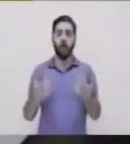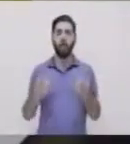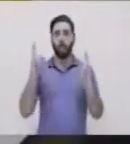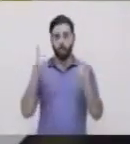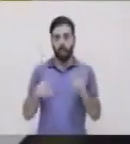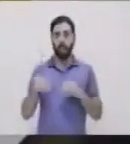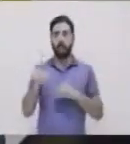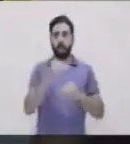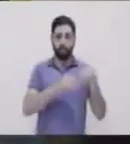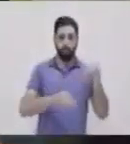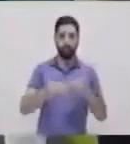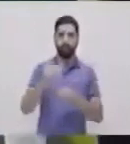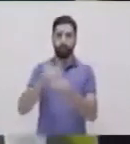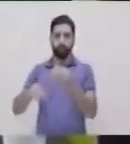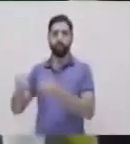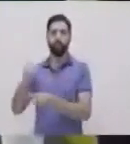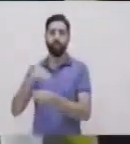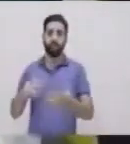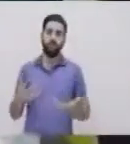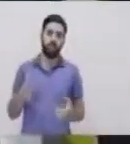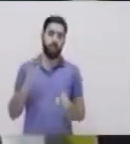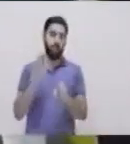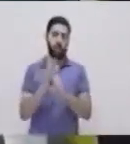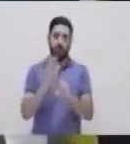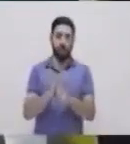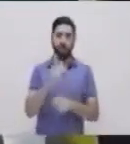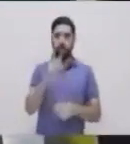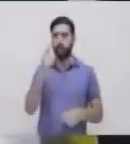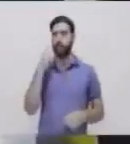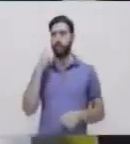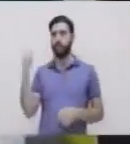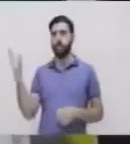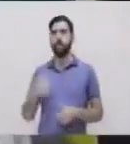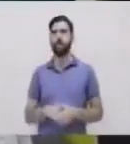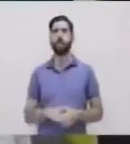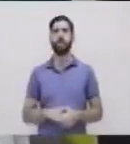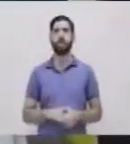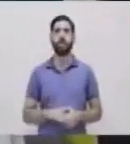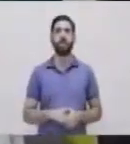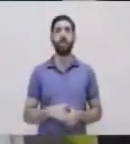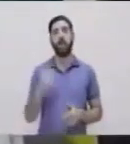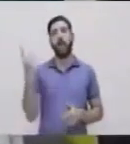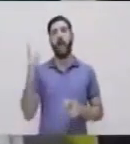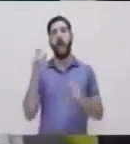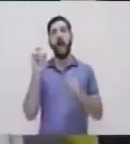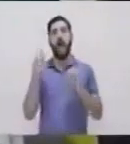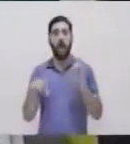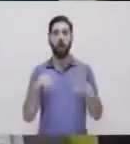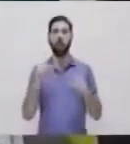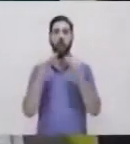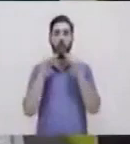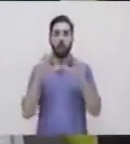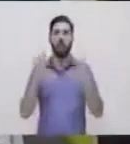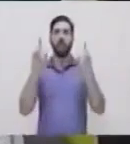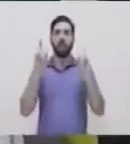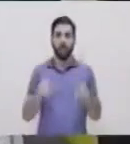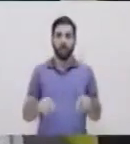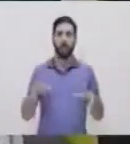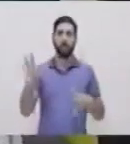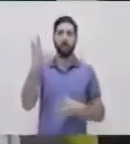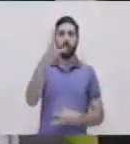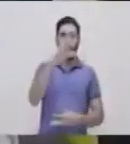las especies se van adaptando, ¿verdad? Así es. Por ejemplo, acá tenemos algunas especies que tuvieron que ser adaptadas a los entornos.